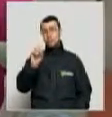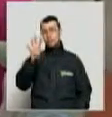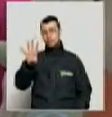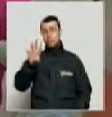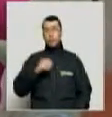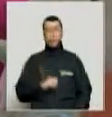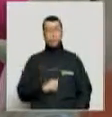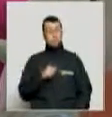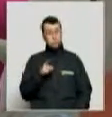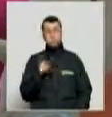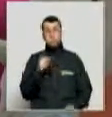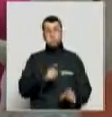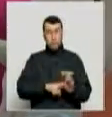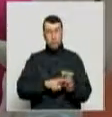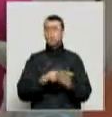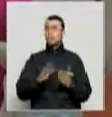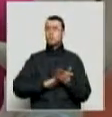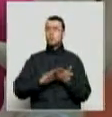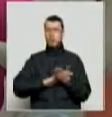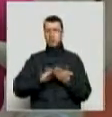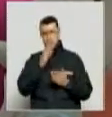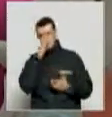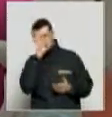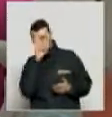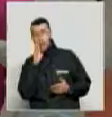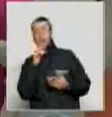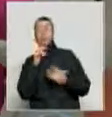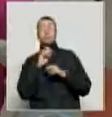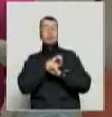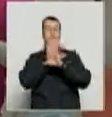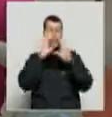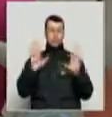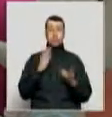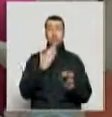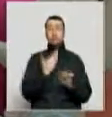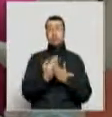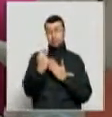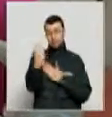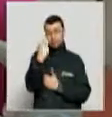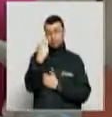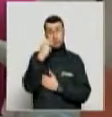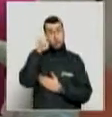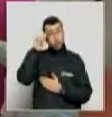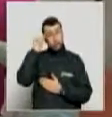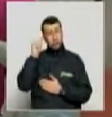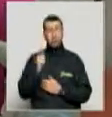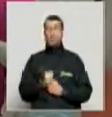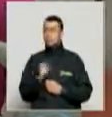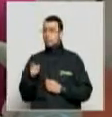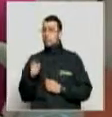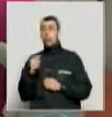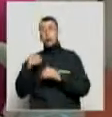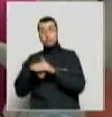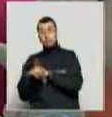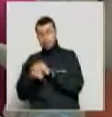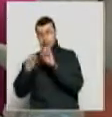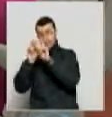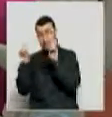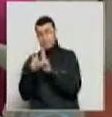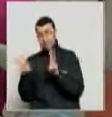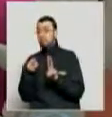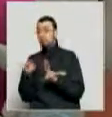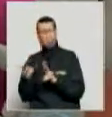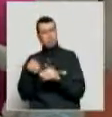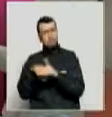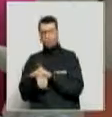330-7104. Y allí podrán resolver todas estas inquietudes. Gracias por estar con nosotros. No olviden que en YouTube están grabados todos estos programas